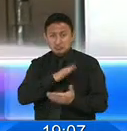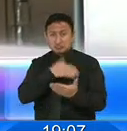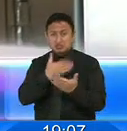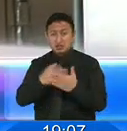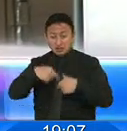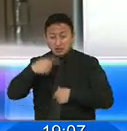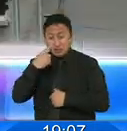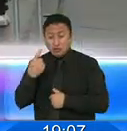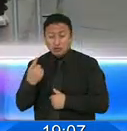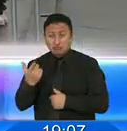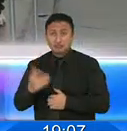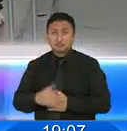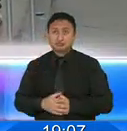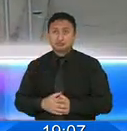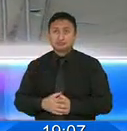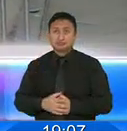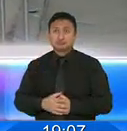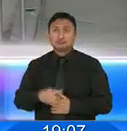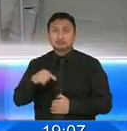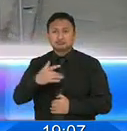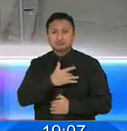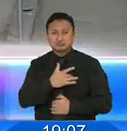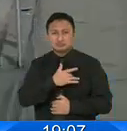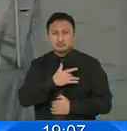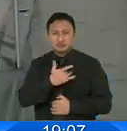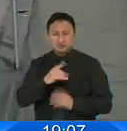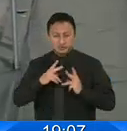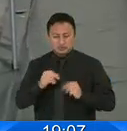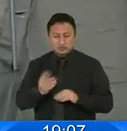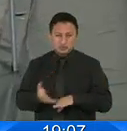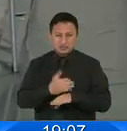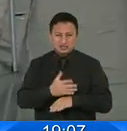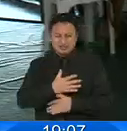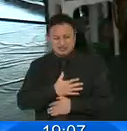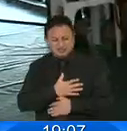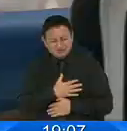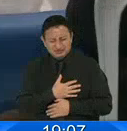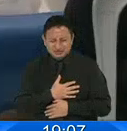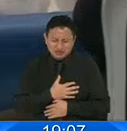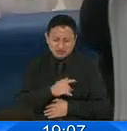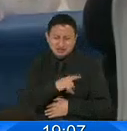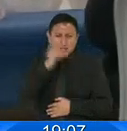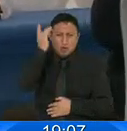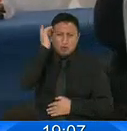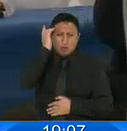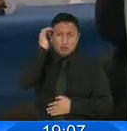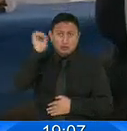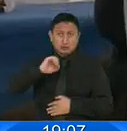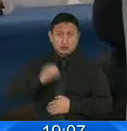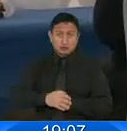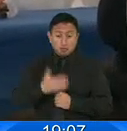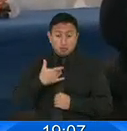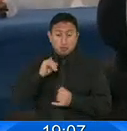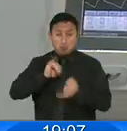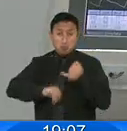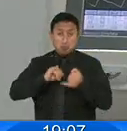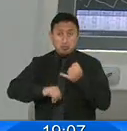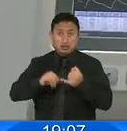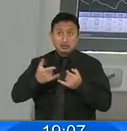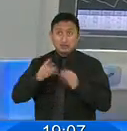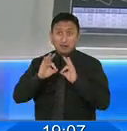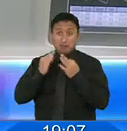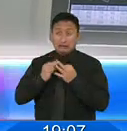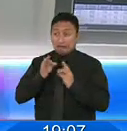ver qué tal. Rodrigo presentó malestar en su salud días atrás. Su preocupación es que si tiene el virus pudo haber contagiado a su